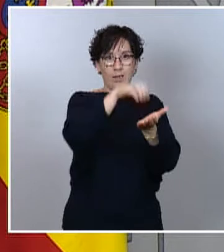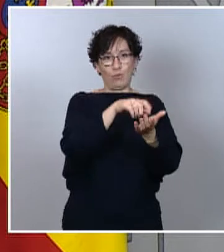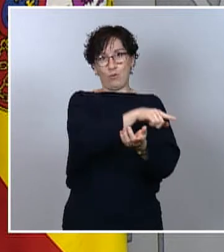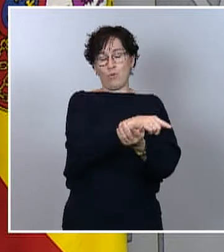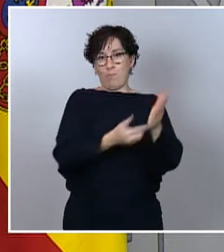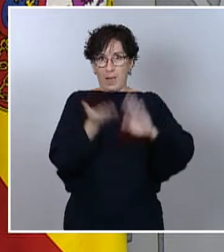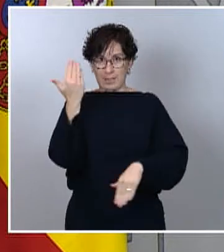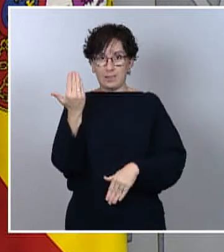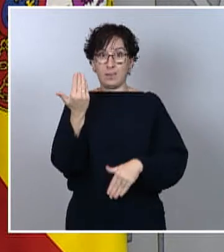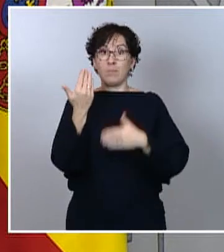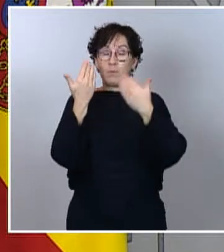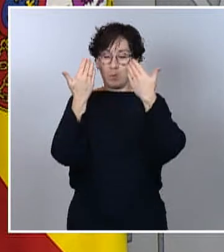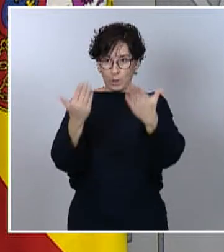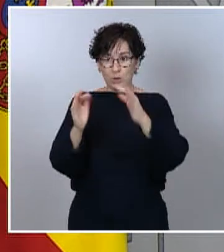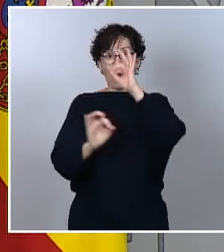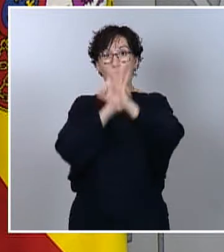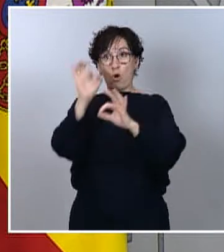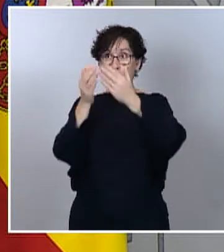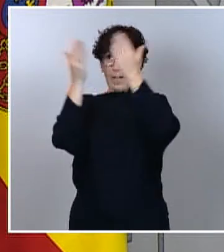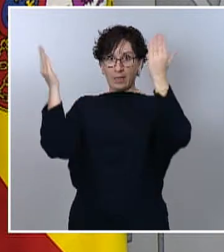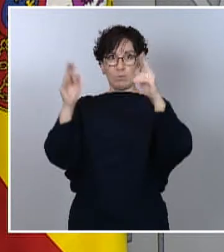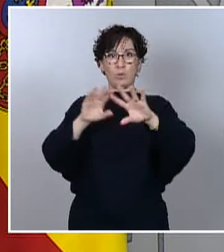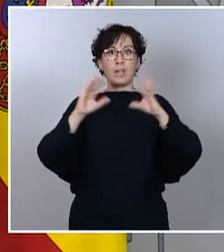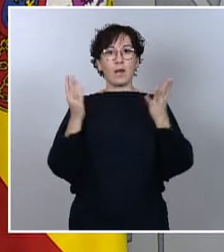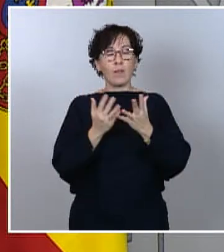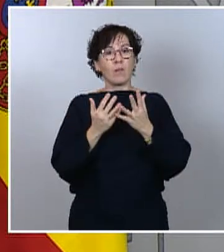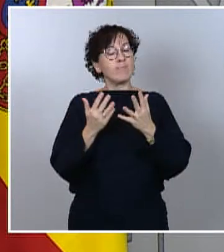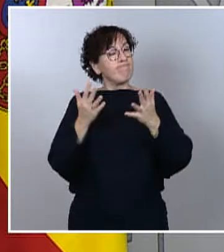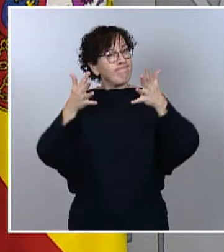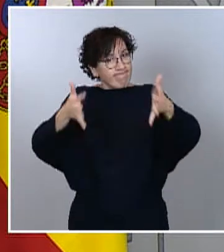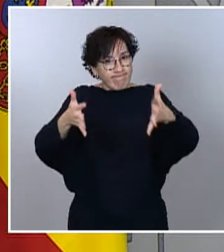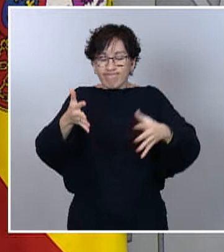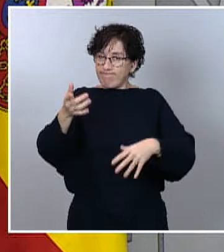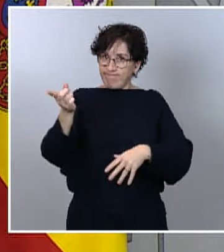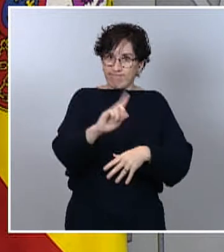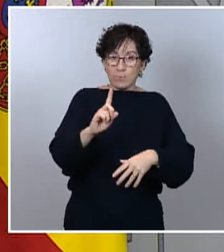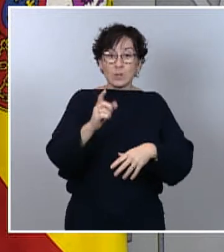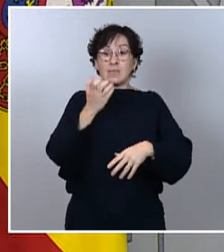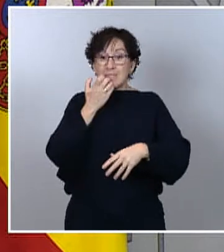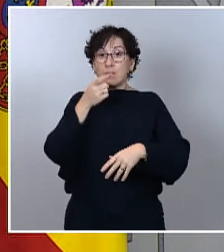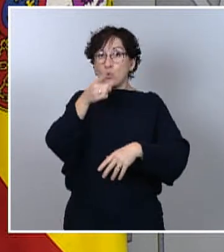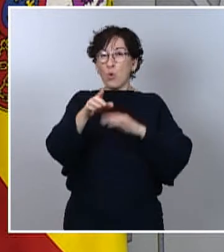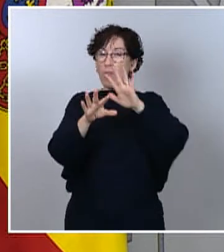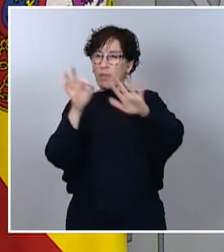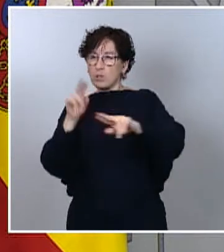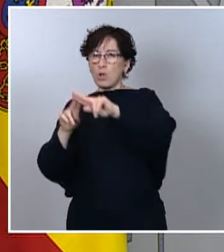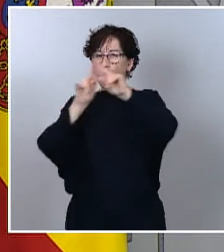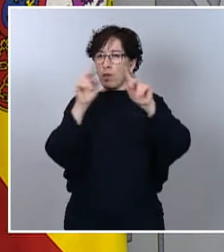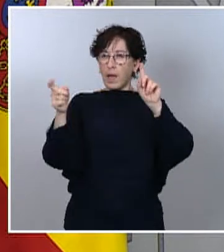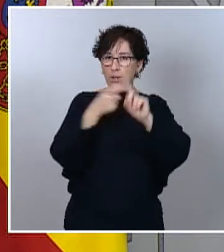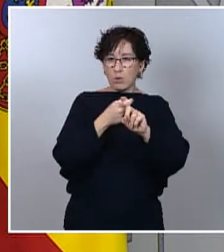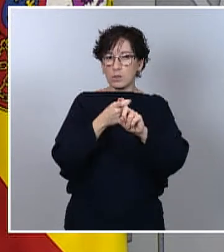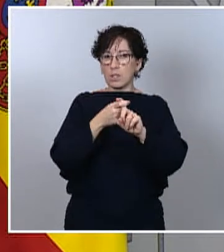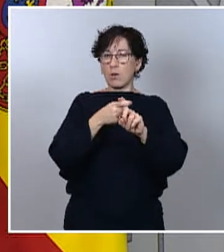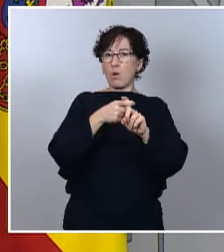en general desaconsejan su uso para diagnóstico, para tomar decisiones en personas, en cada